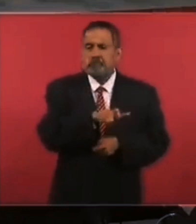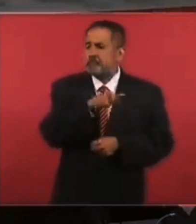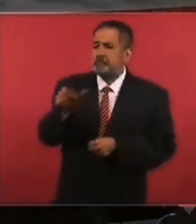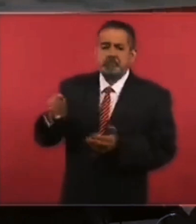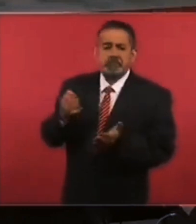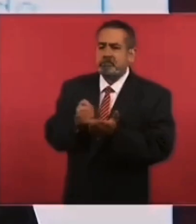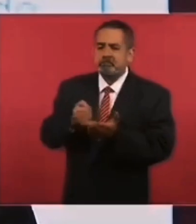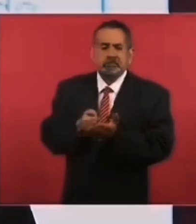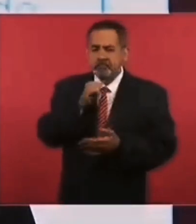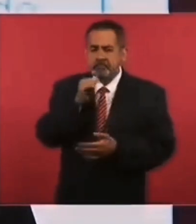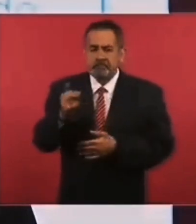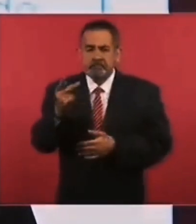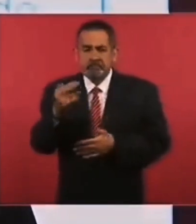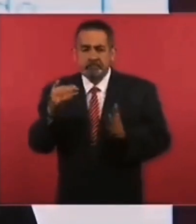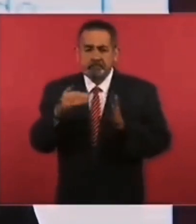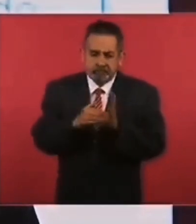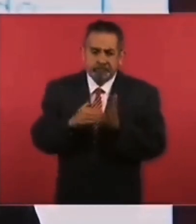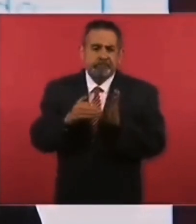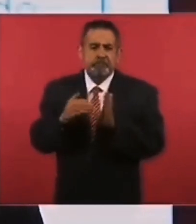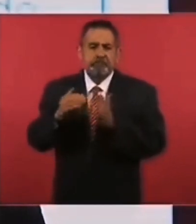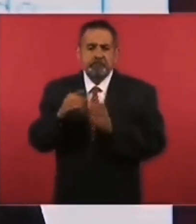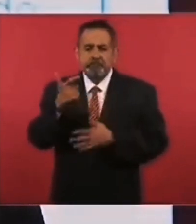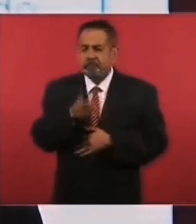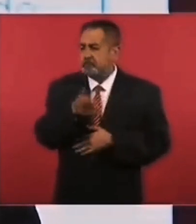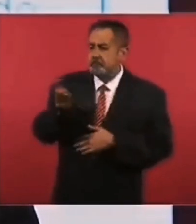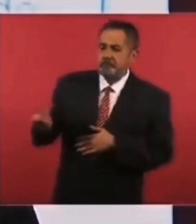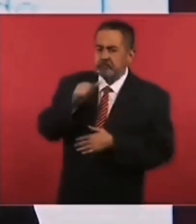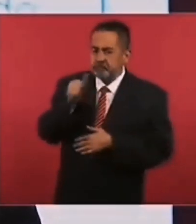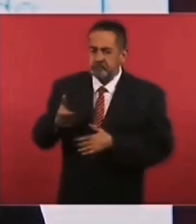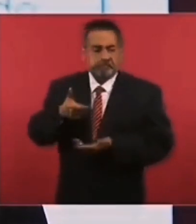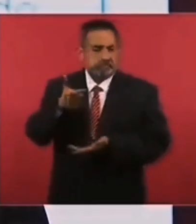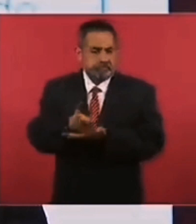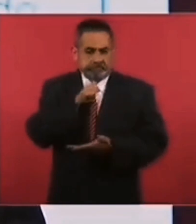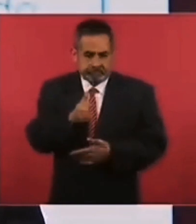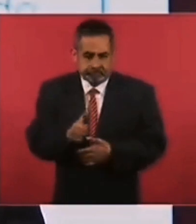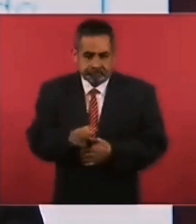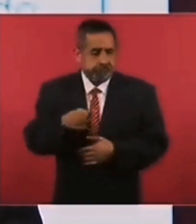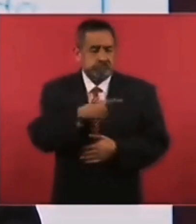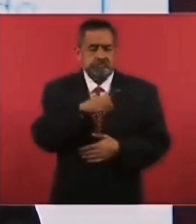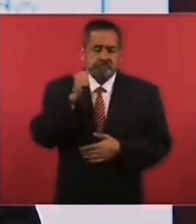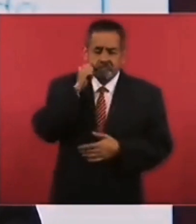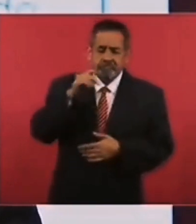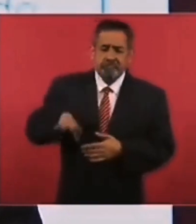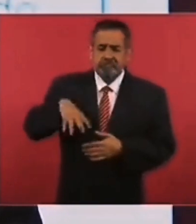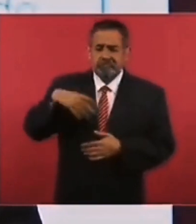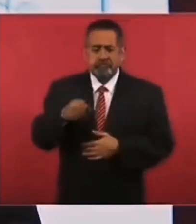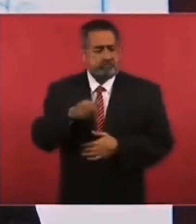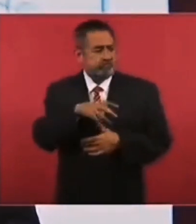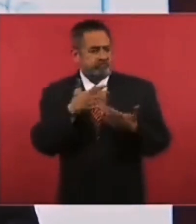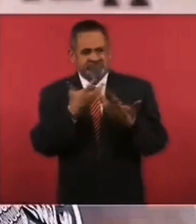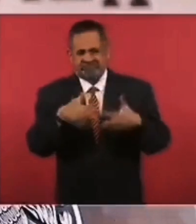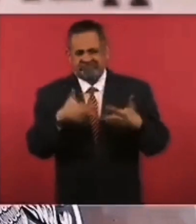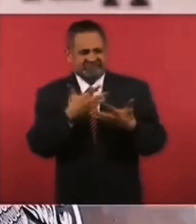impuestos por más de 25 mil millones de pesos. Esta empresa, abusando de su gran estructura